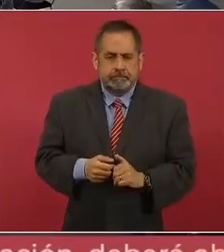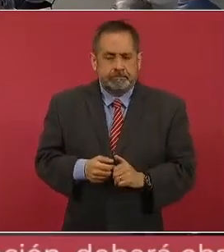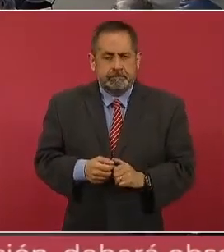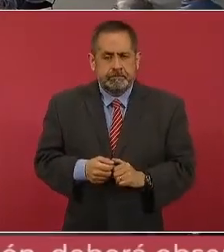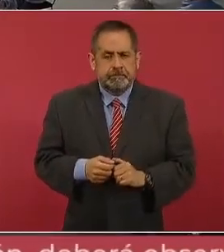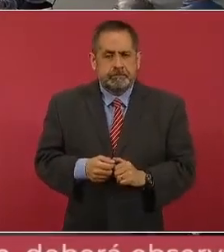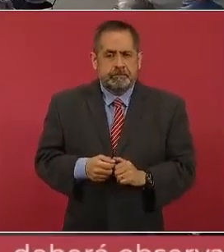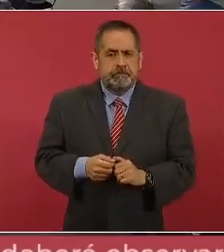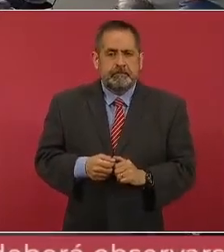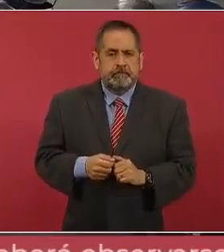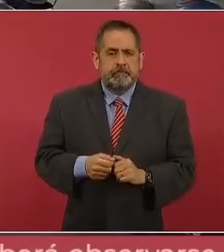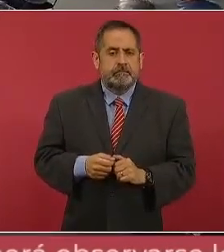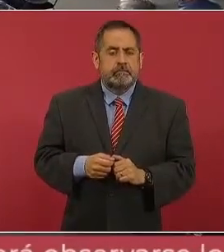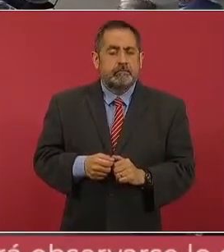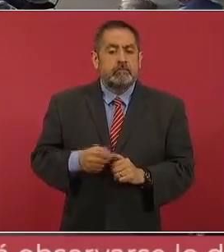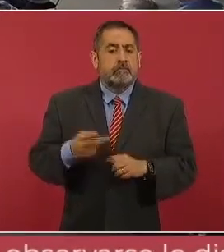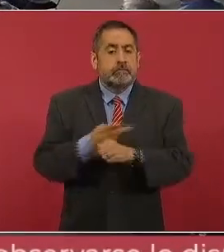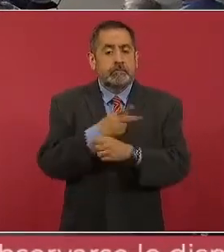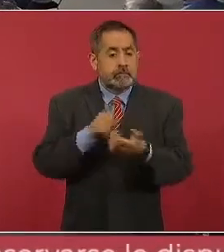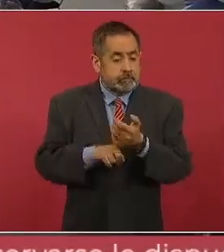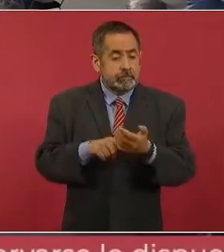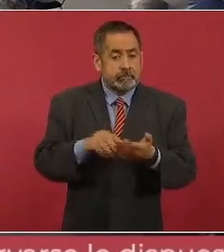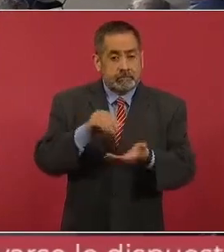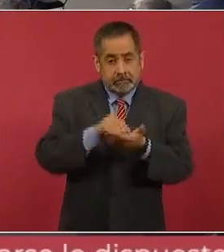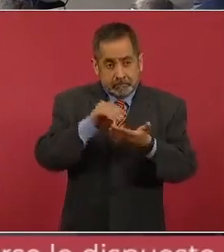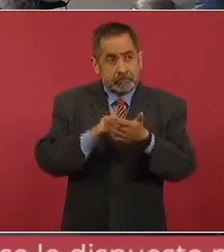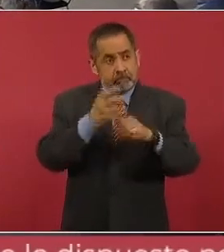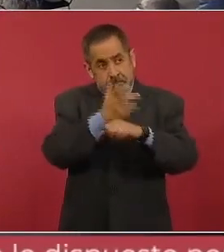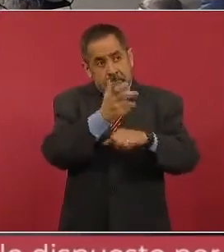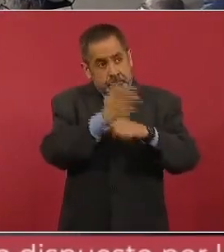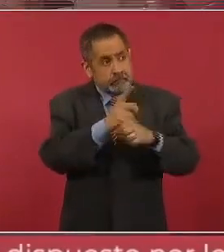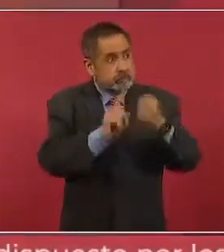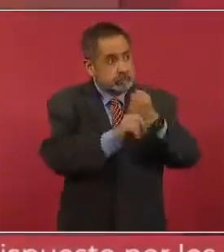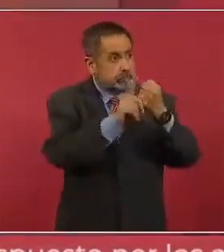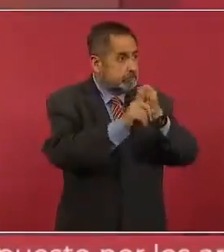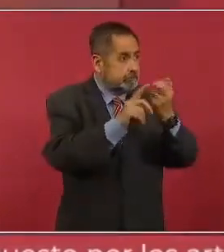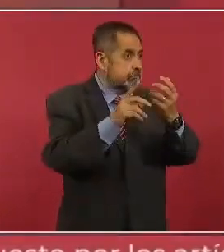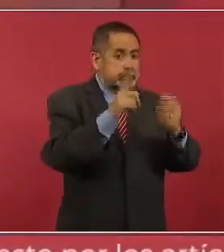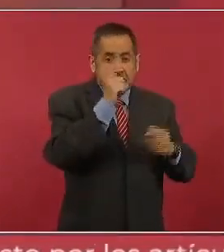como está sucediendo incluso en Estados Unidos,